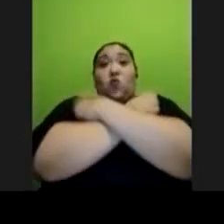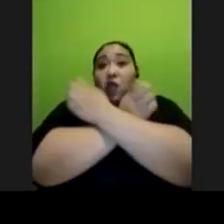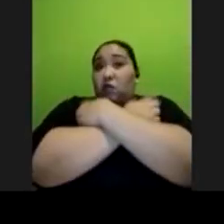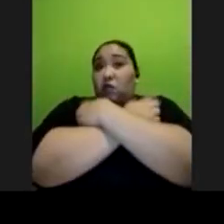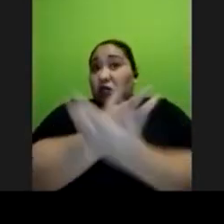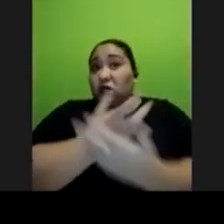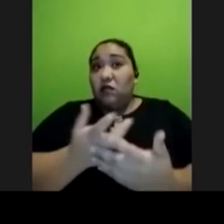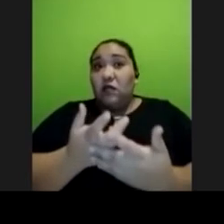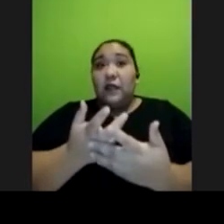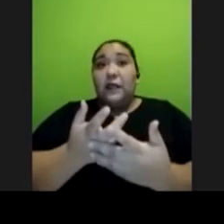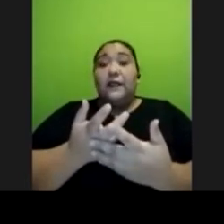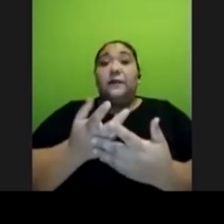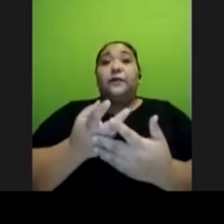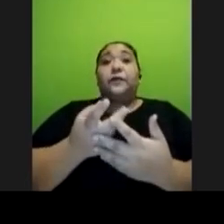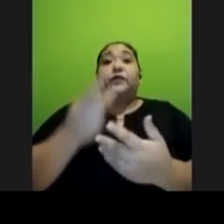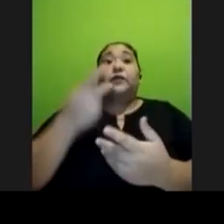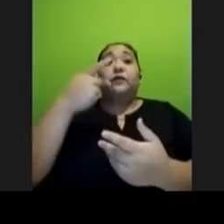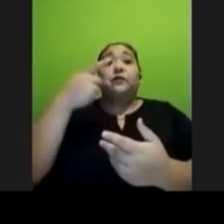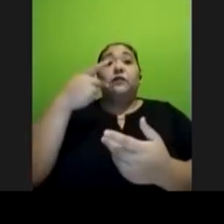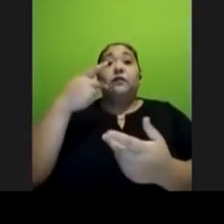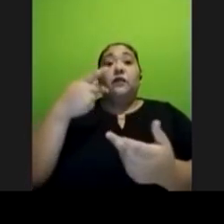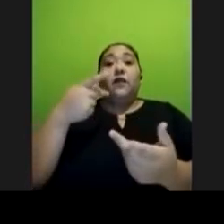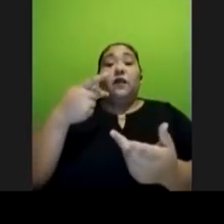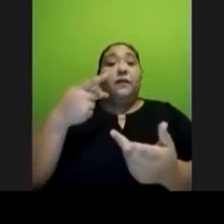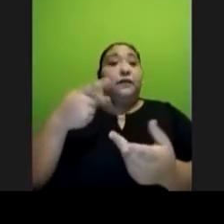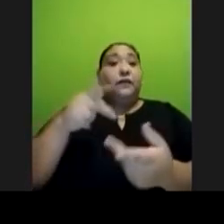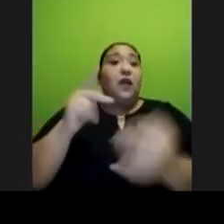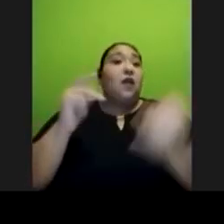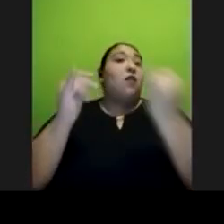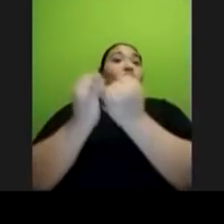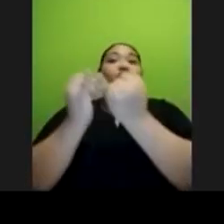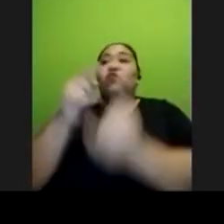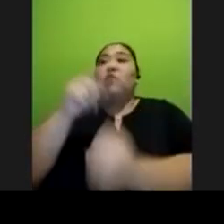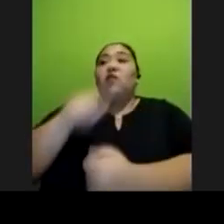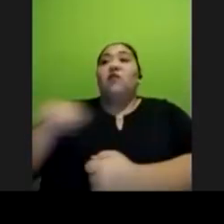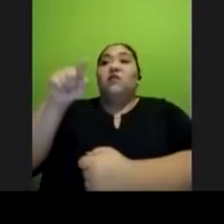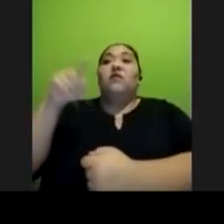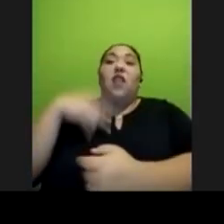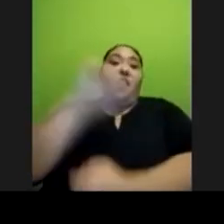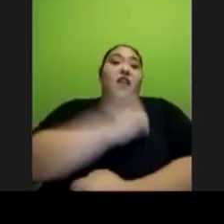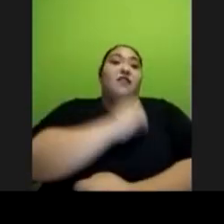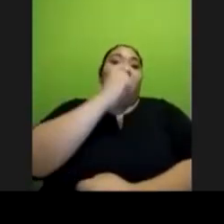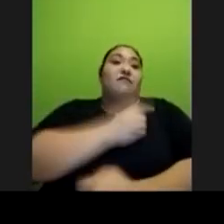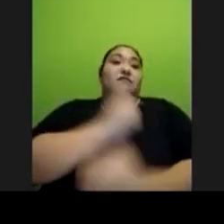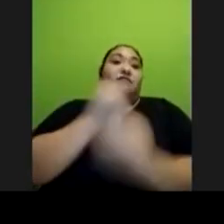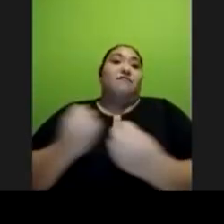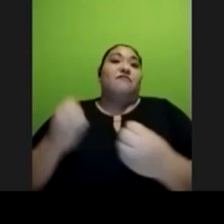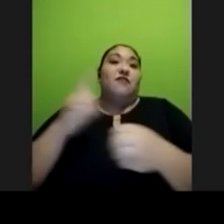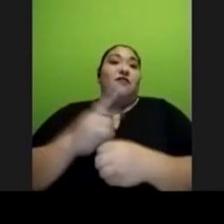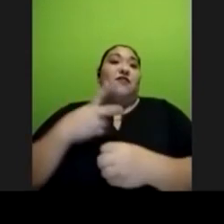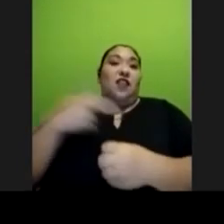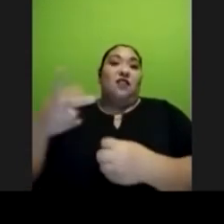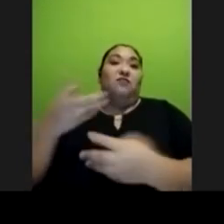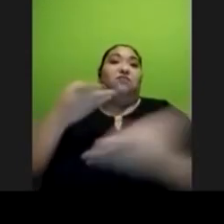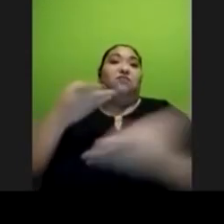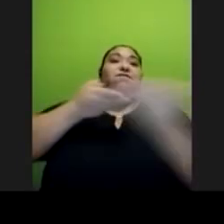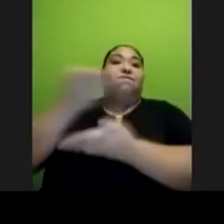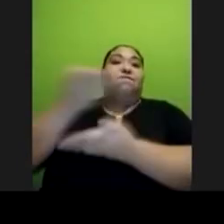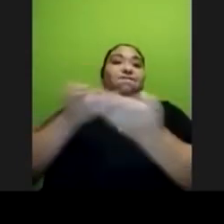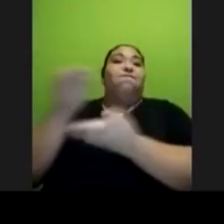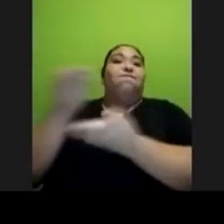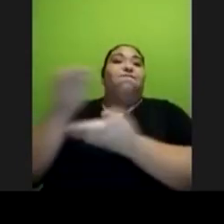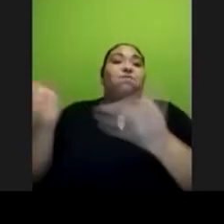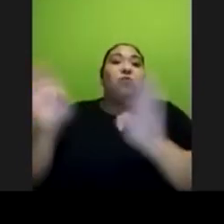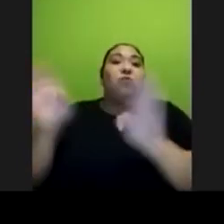pero también en la salud psicosocial. Entonces hay medidas que hemos tomado,